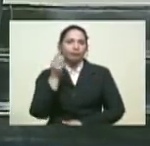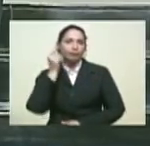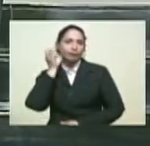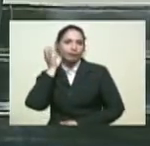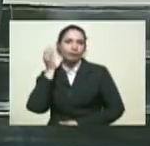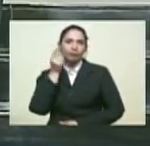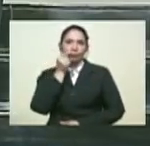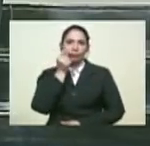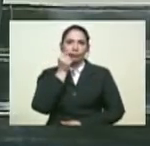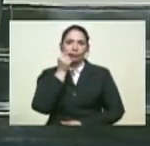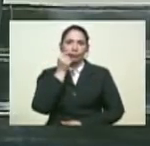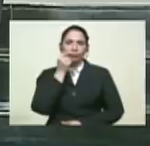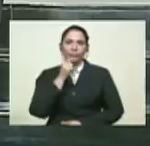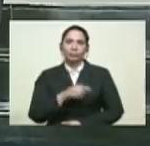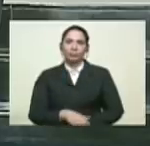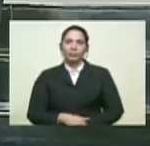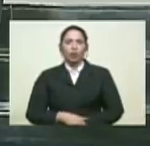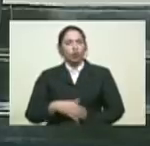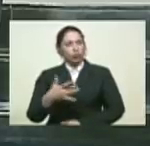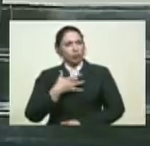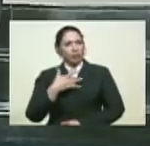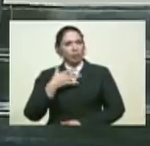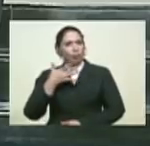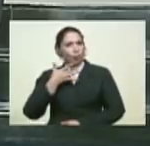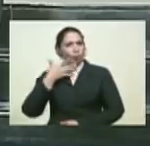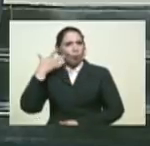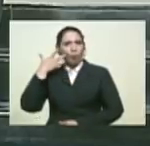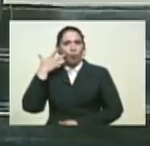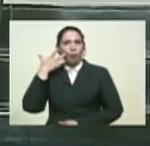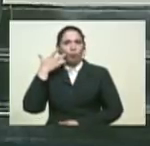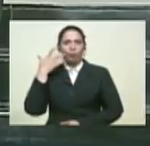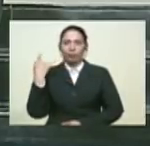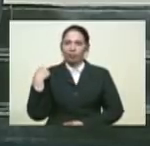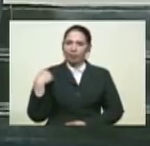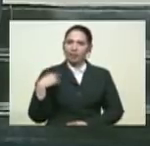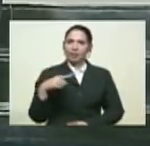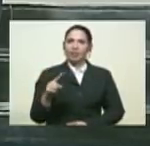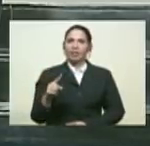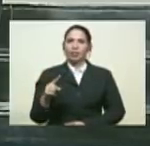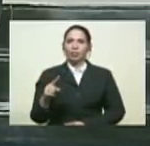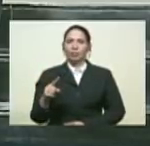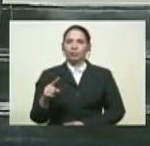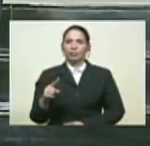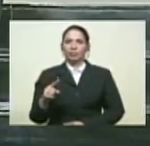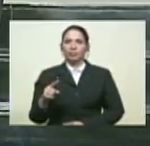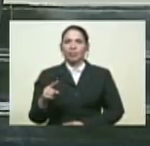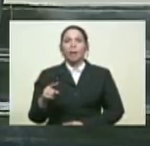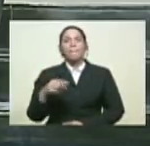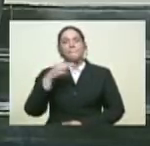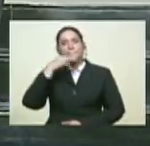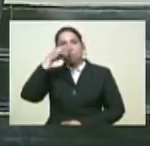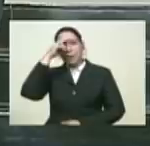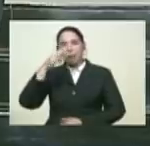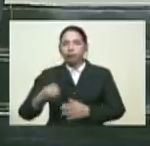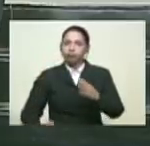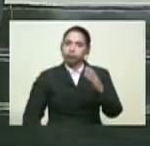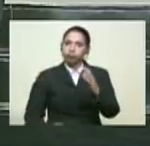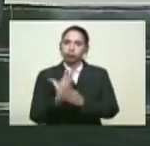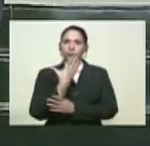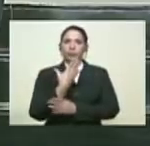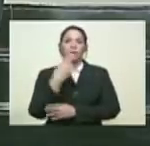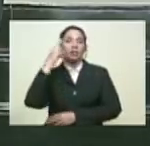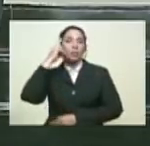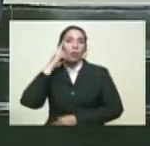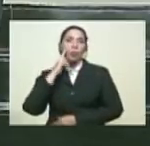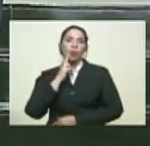tierras, debemos sentir orgullo de haber tenido y de tener a un padre fundador como Simón